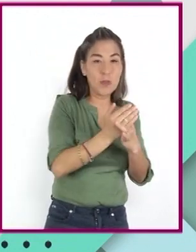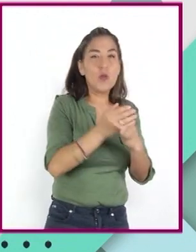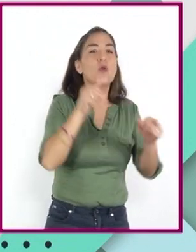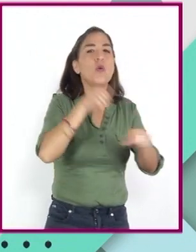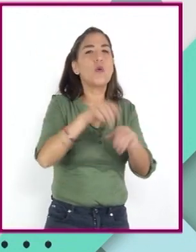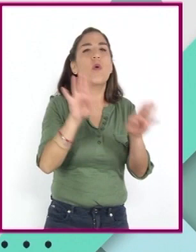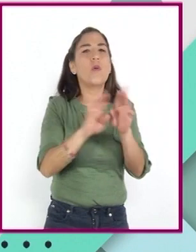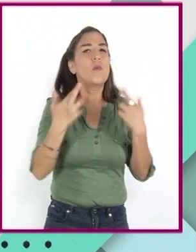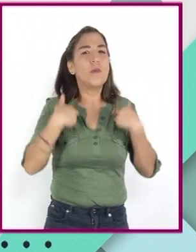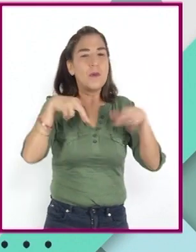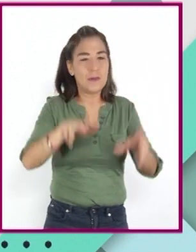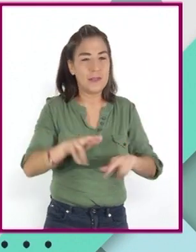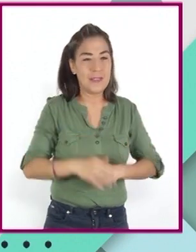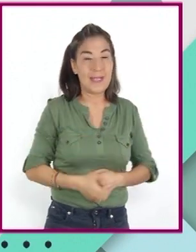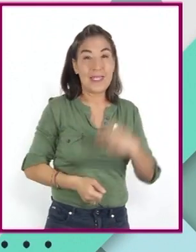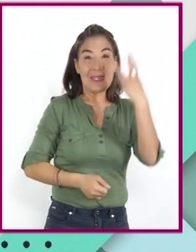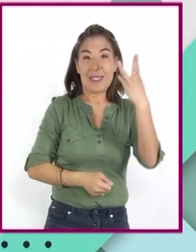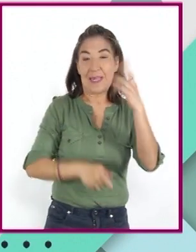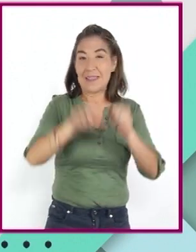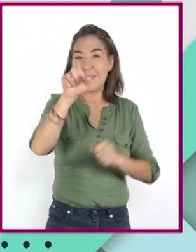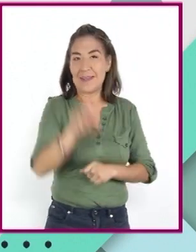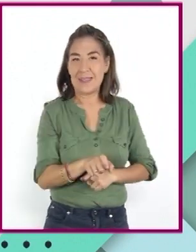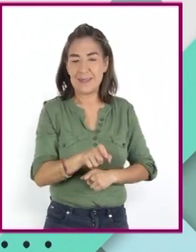como 3x.